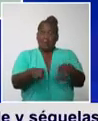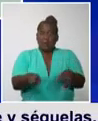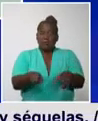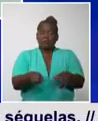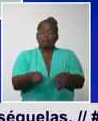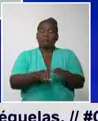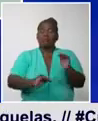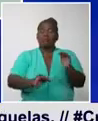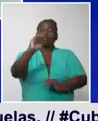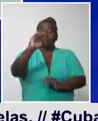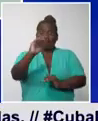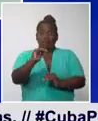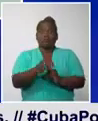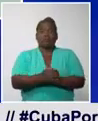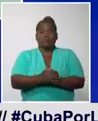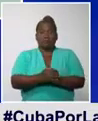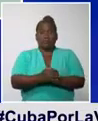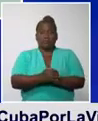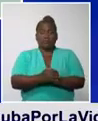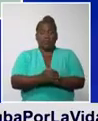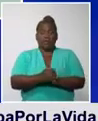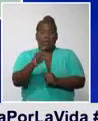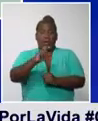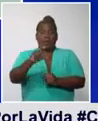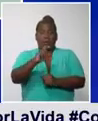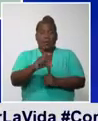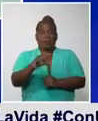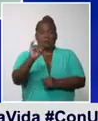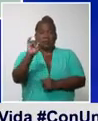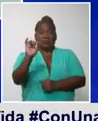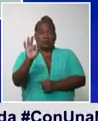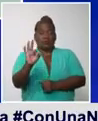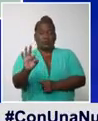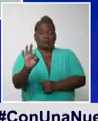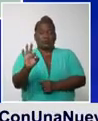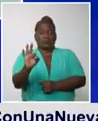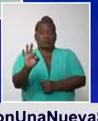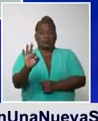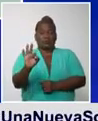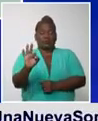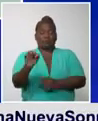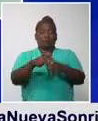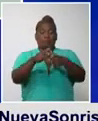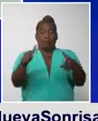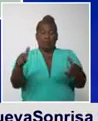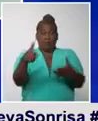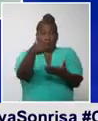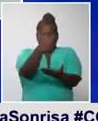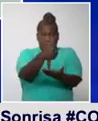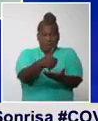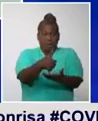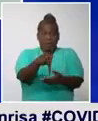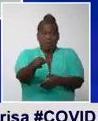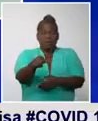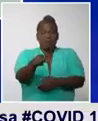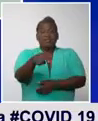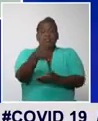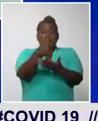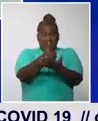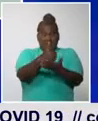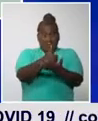elevada. Cabaiguán con 68, la mayor transmisión en el día de ayer. Santi Espíritu